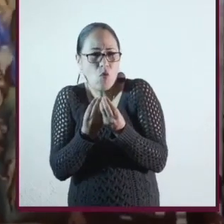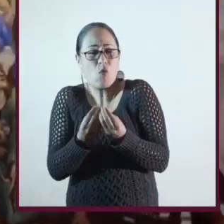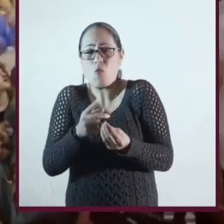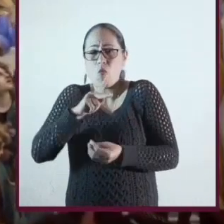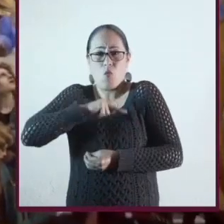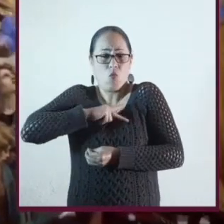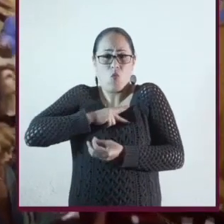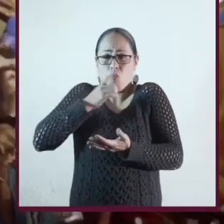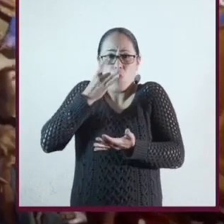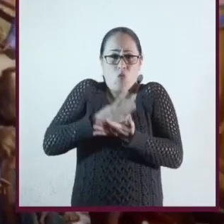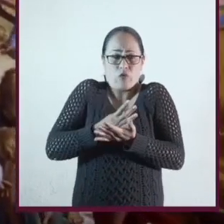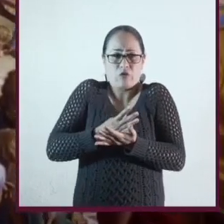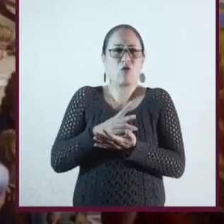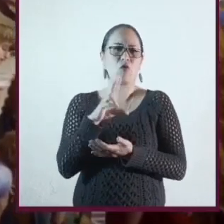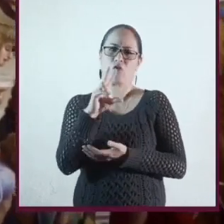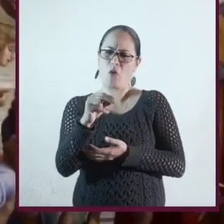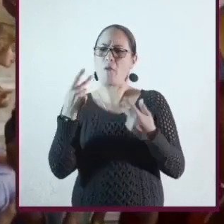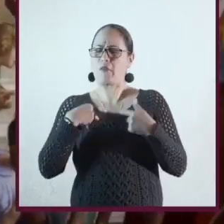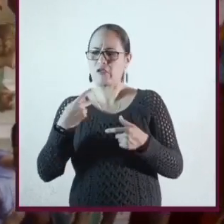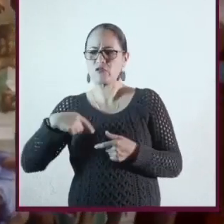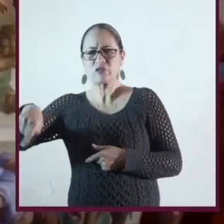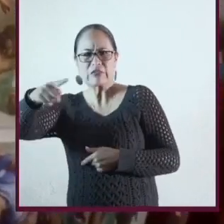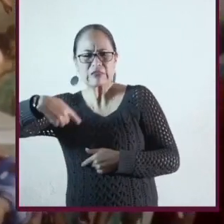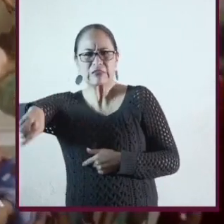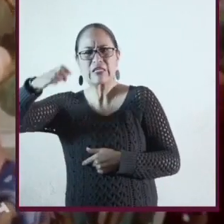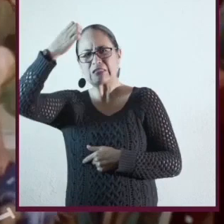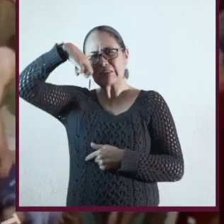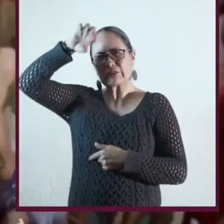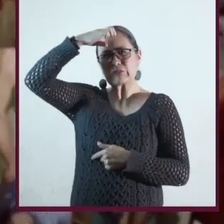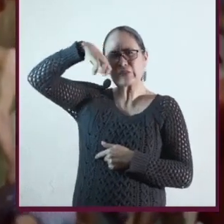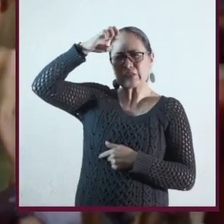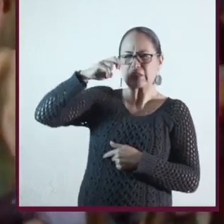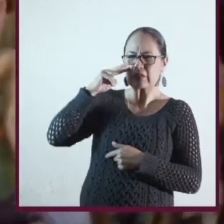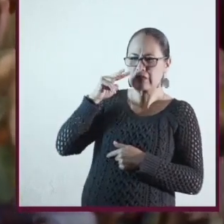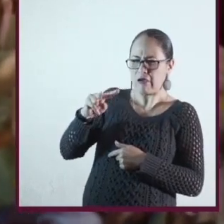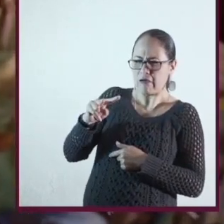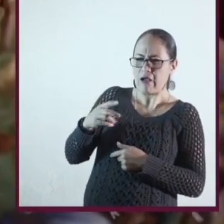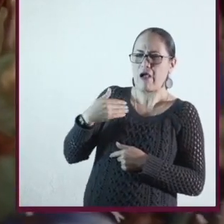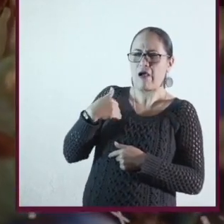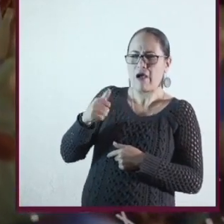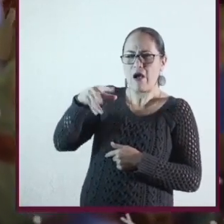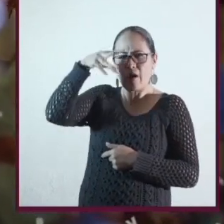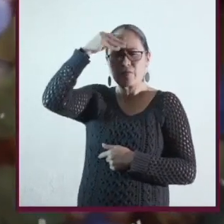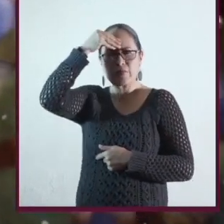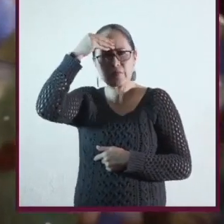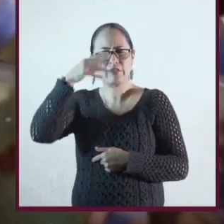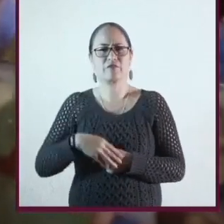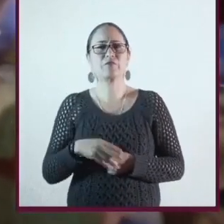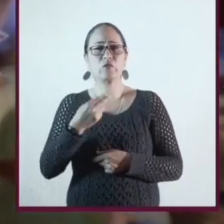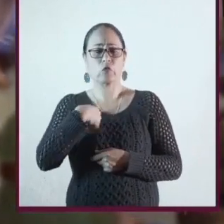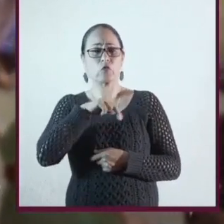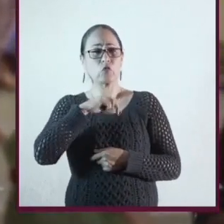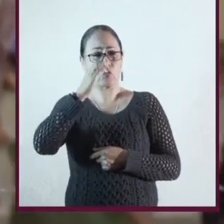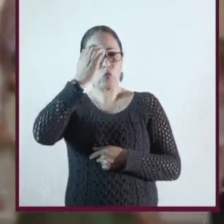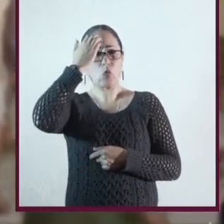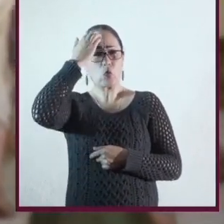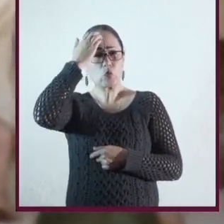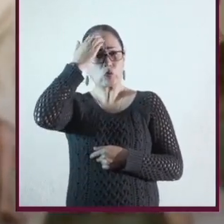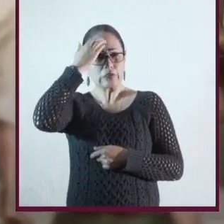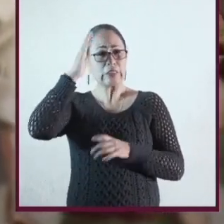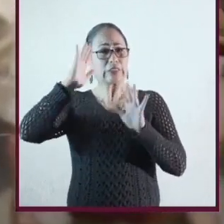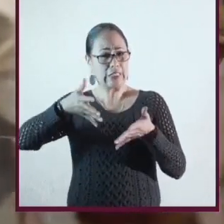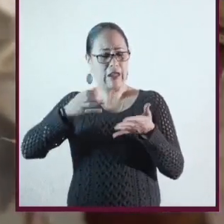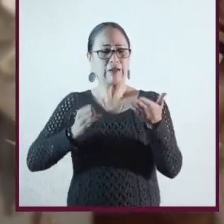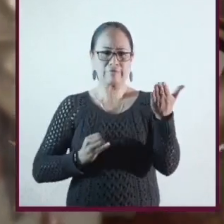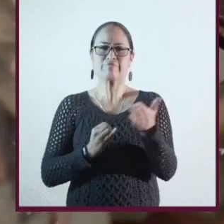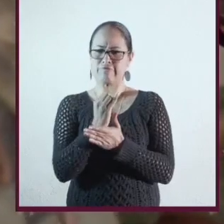personas dedicadas tiempo completo a esa especialidad. Cuando tenemos el conocimiento, podemos tomar decisiones y